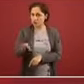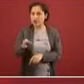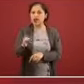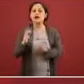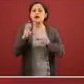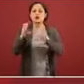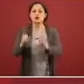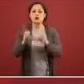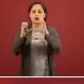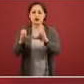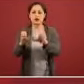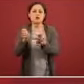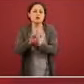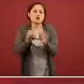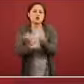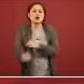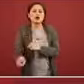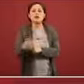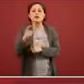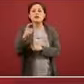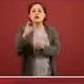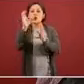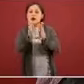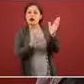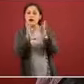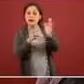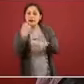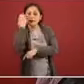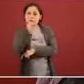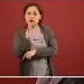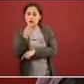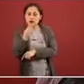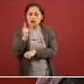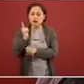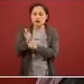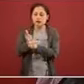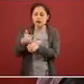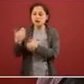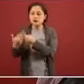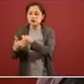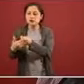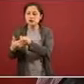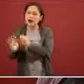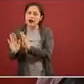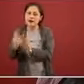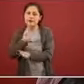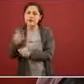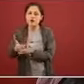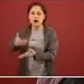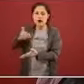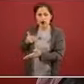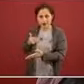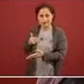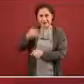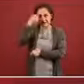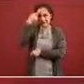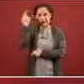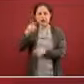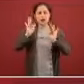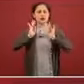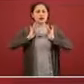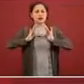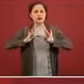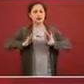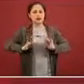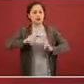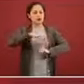ciclo escolar y aprovechamos para lograr una inmovilización masiva y tener la mayor